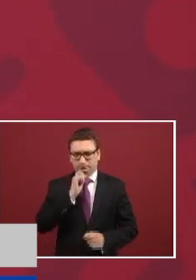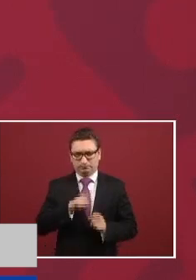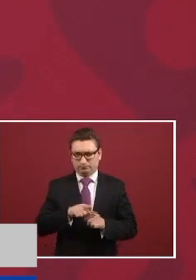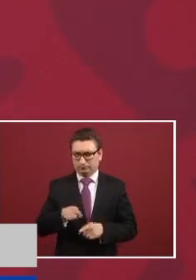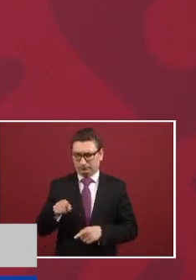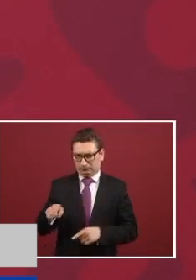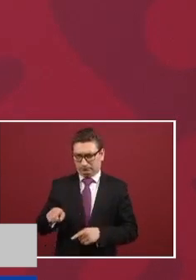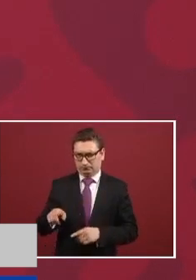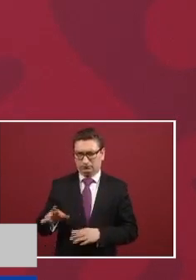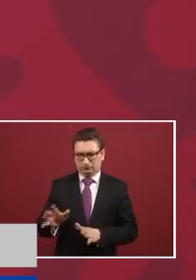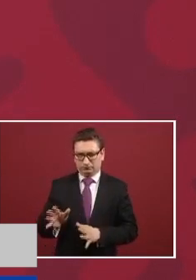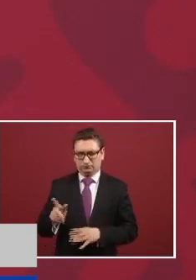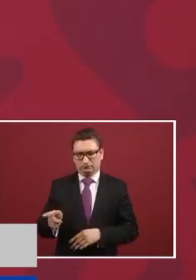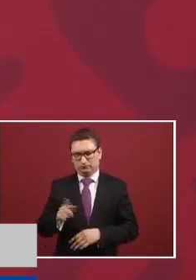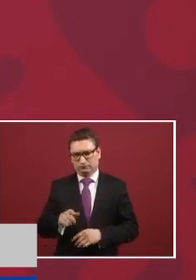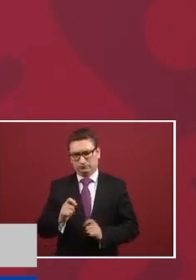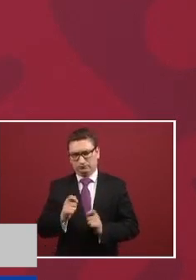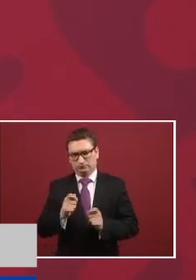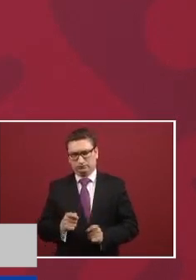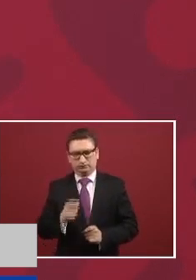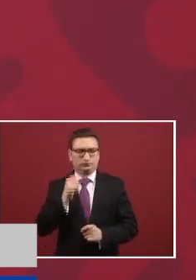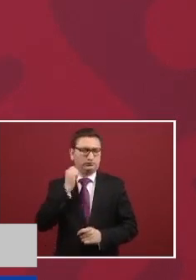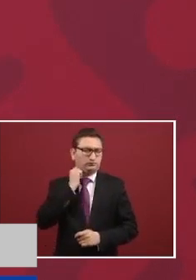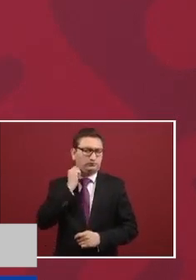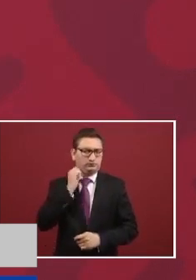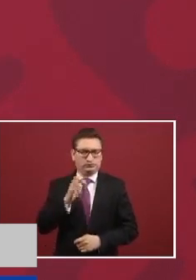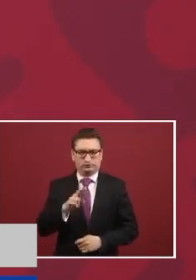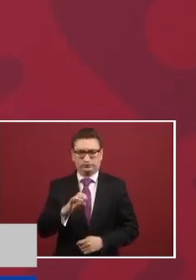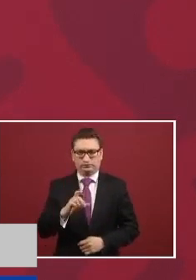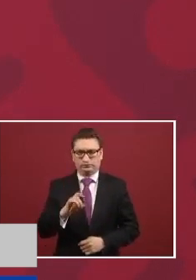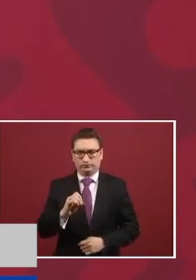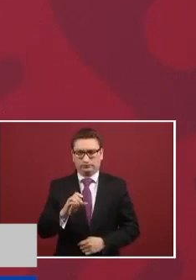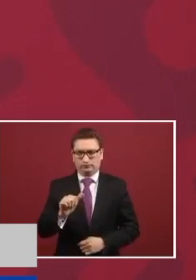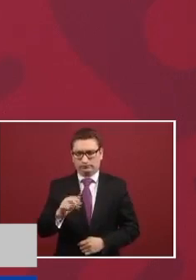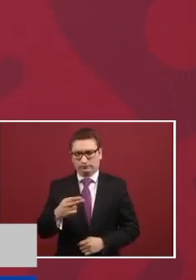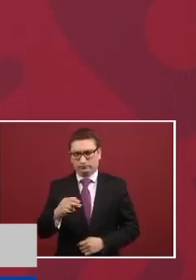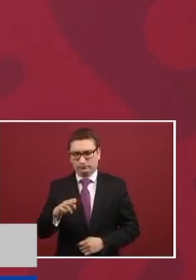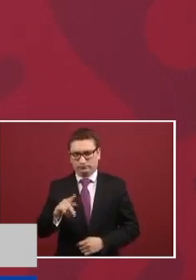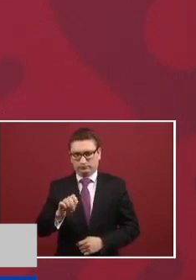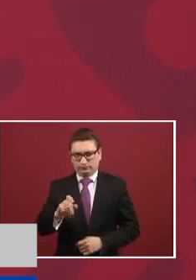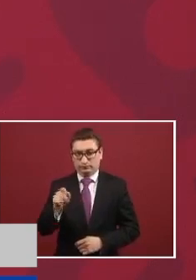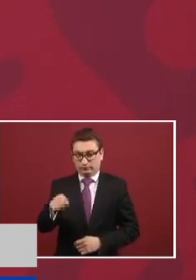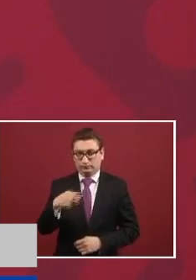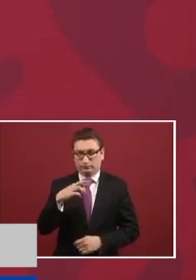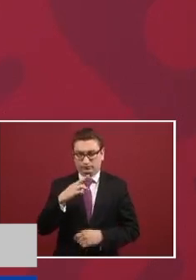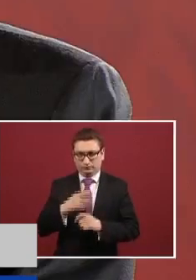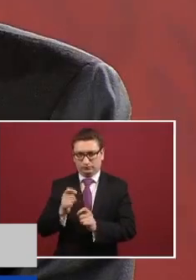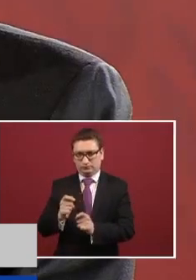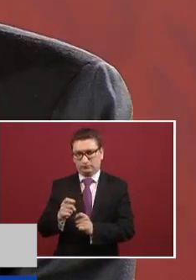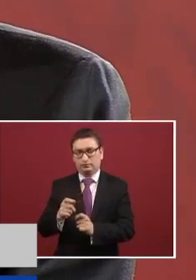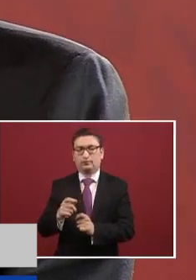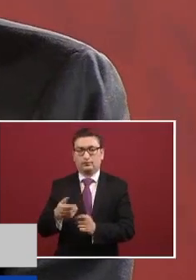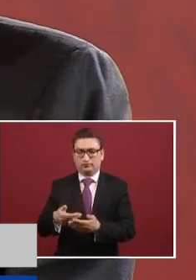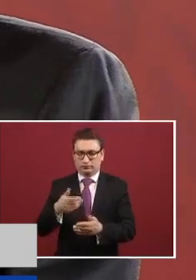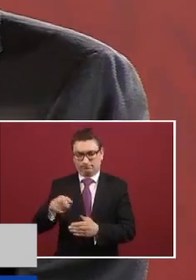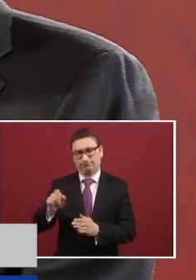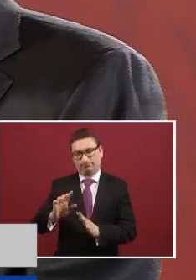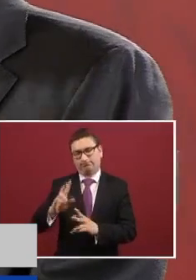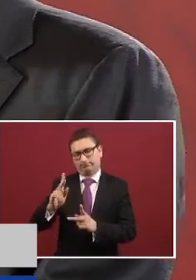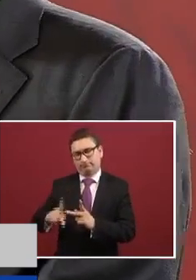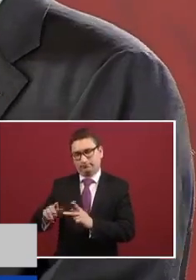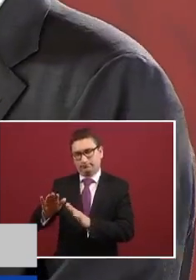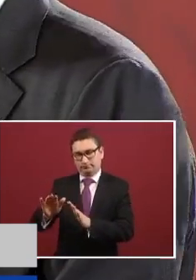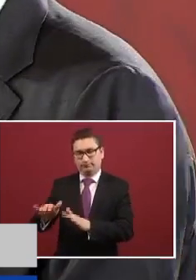Krause, quienes aseguraban la designación de Manuel Velasco como titular de la Semarnat. La subasta del día de ayer fue un éxito con una recaudación